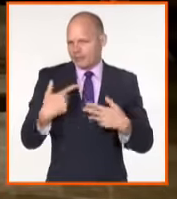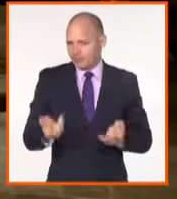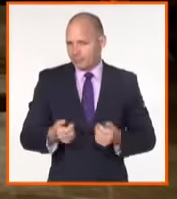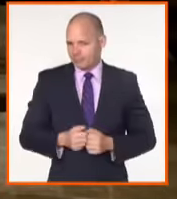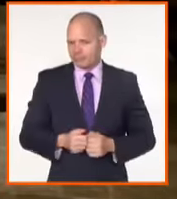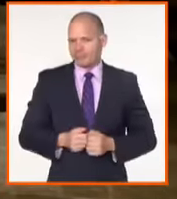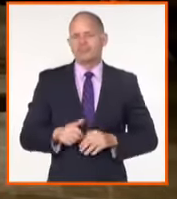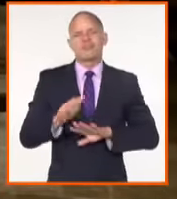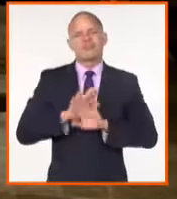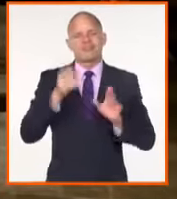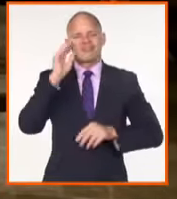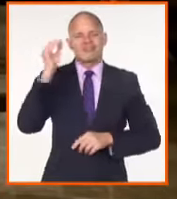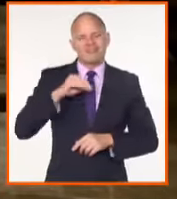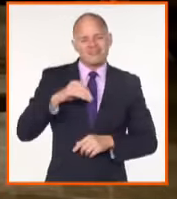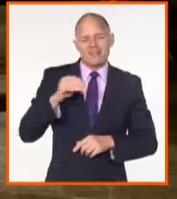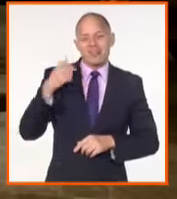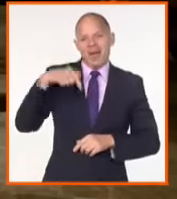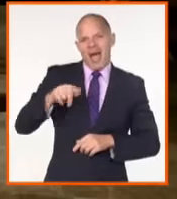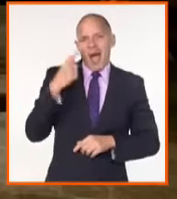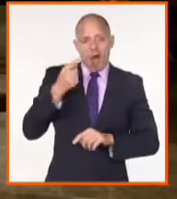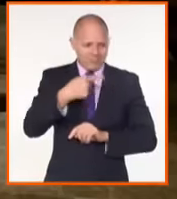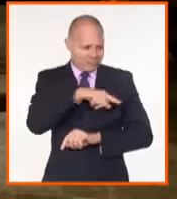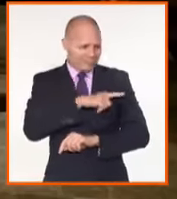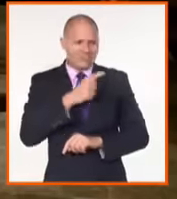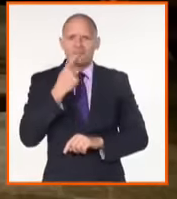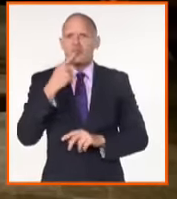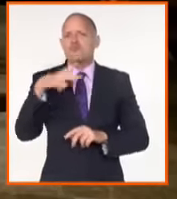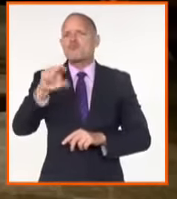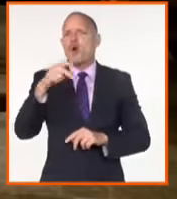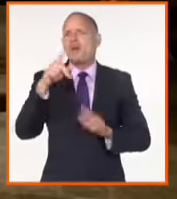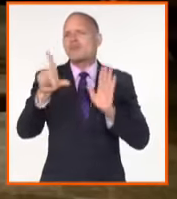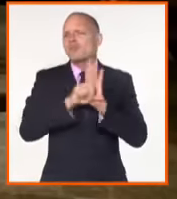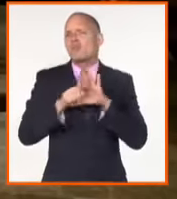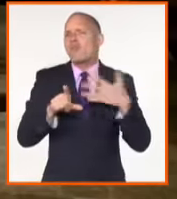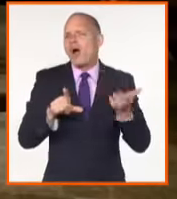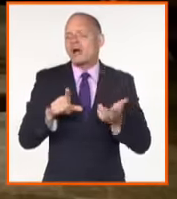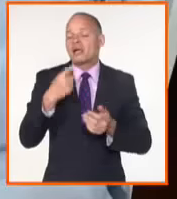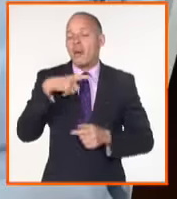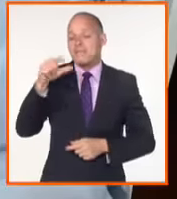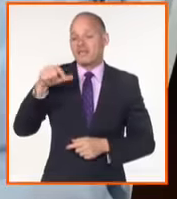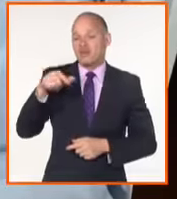europeos, si visitan a Cuba, le quitan la visa con la que hoy tiene facilidades para entrar